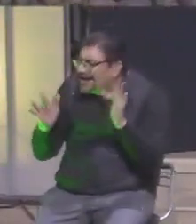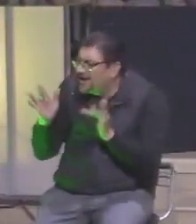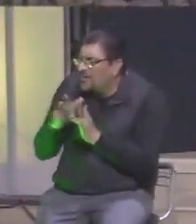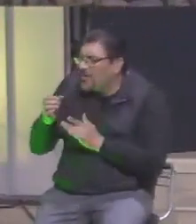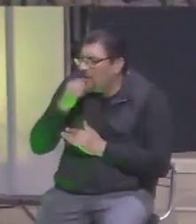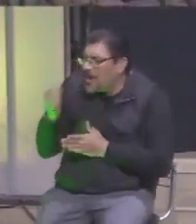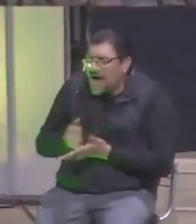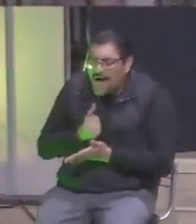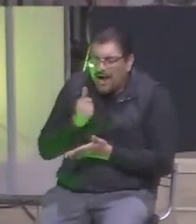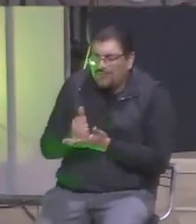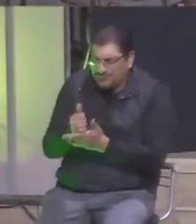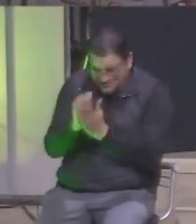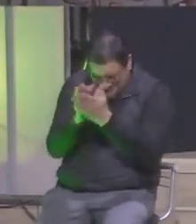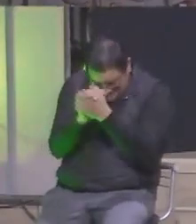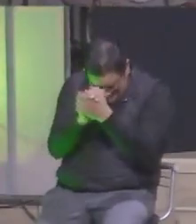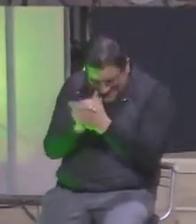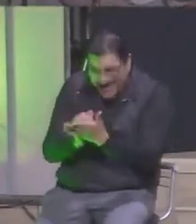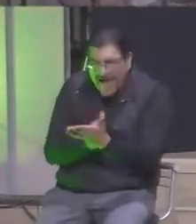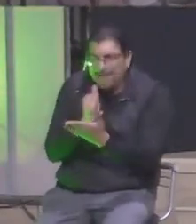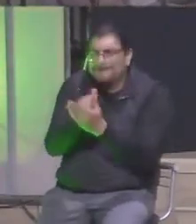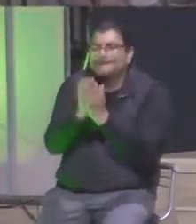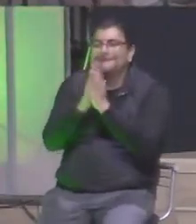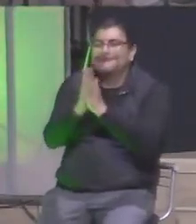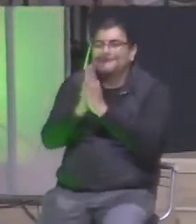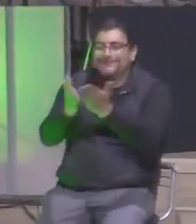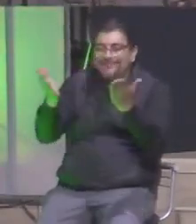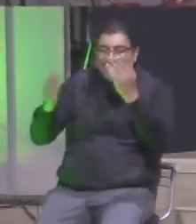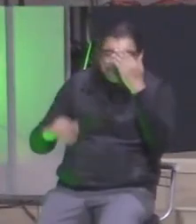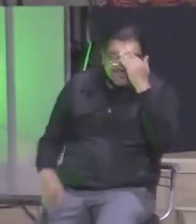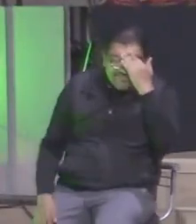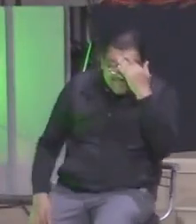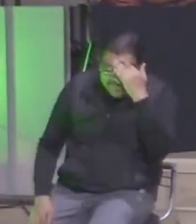Jesús amén amén y